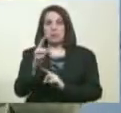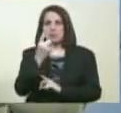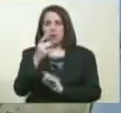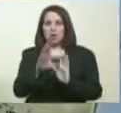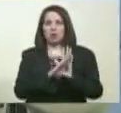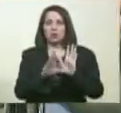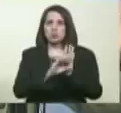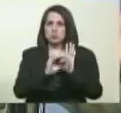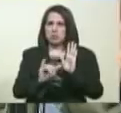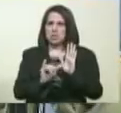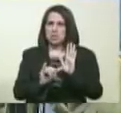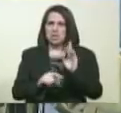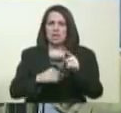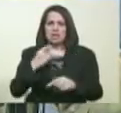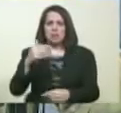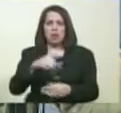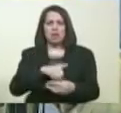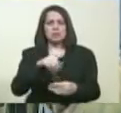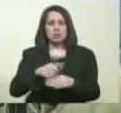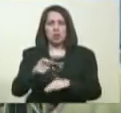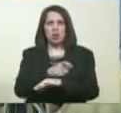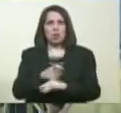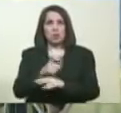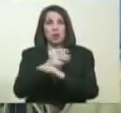luego las elecciones de gobernadores.